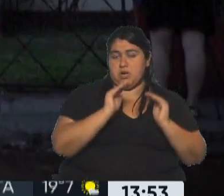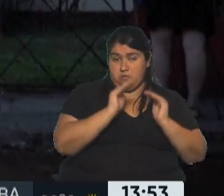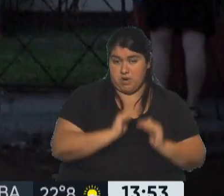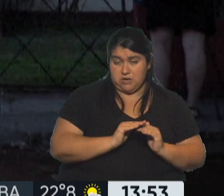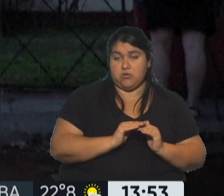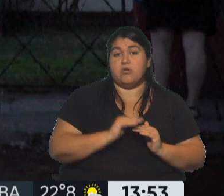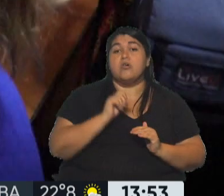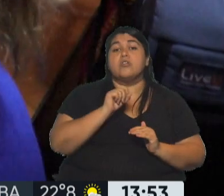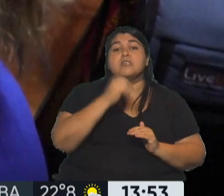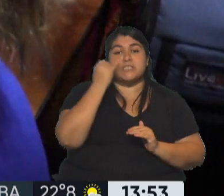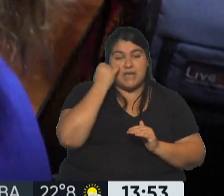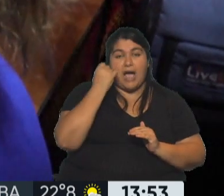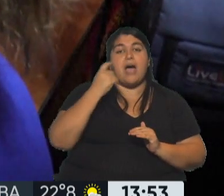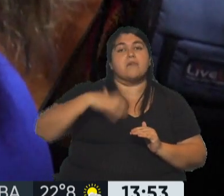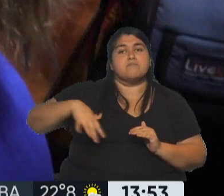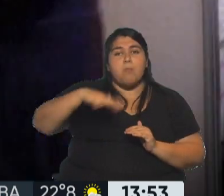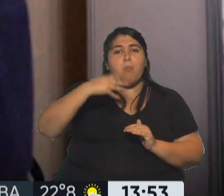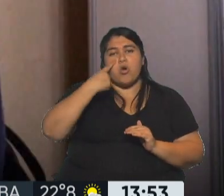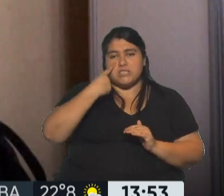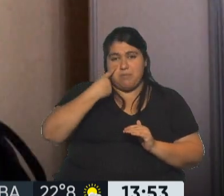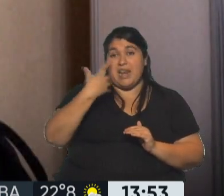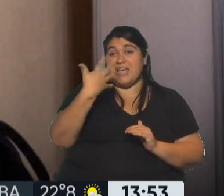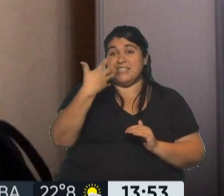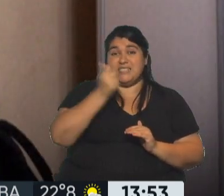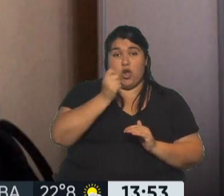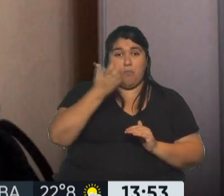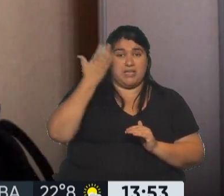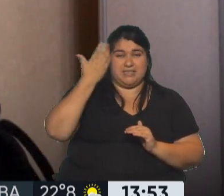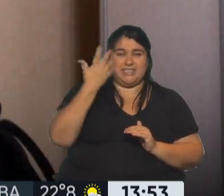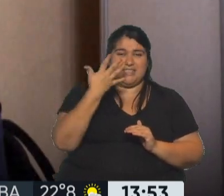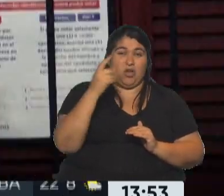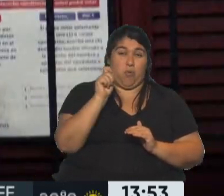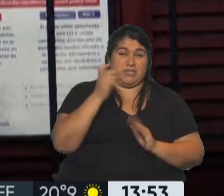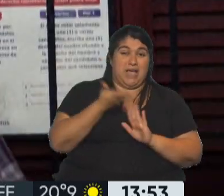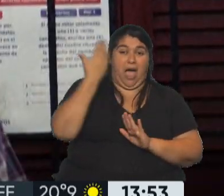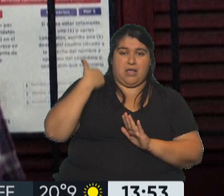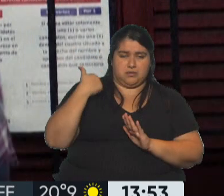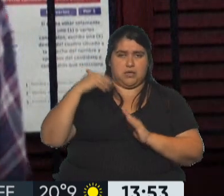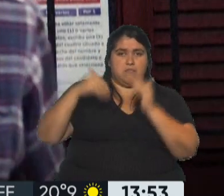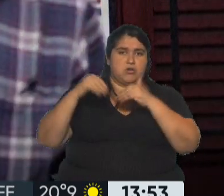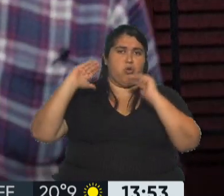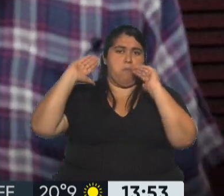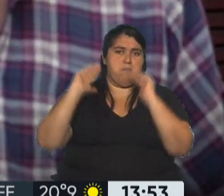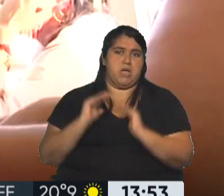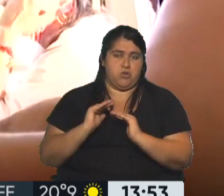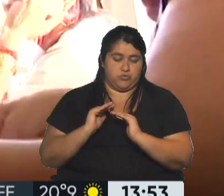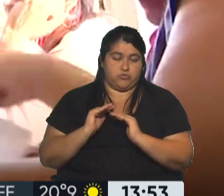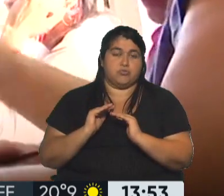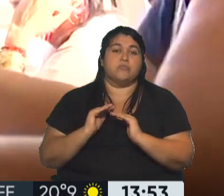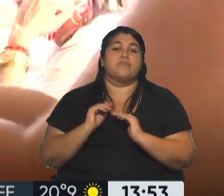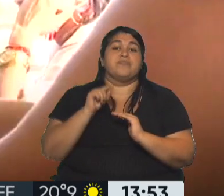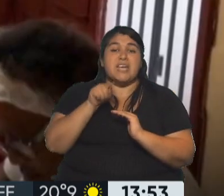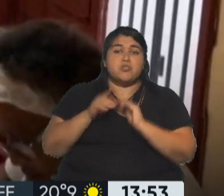acrecentada en las elecciones municipales de hace 5 meses, cuando votó el 68,5% del padrón, lo que significó la